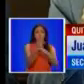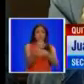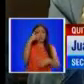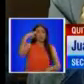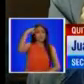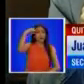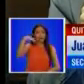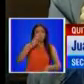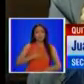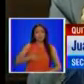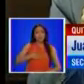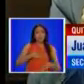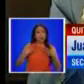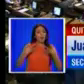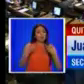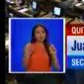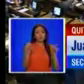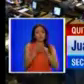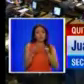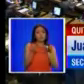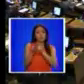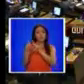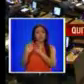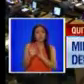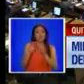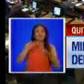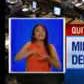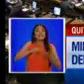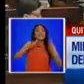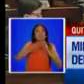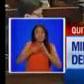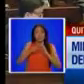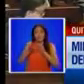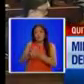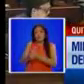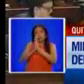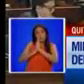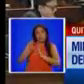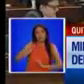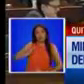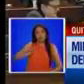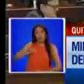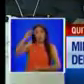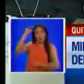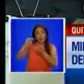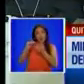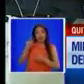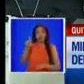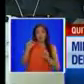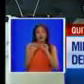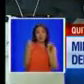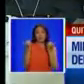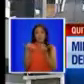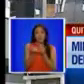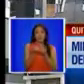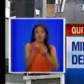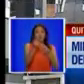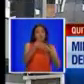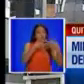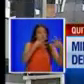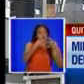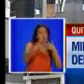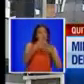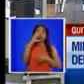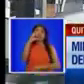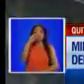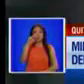hacer un esfuerzo similar. Esto implica un pedido para la reducción de salarios en Asamblea, Función de Transparencia y Función